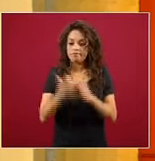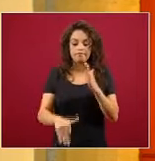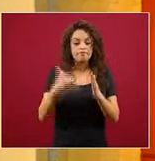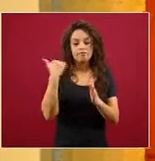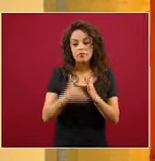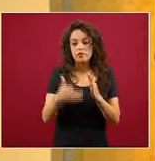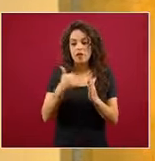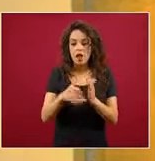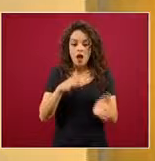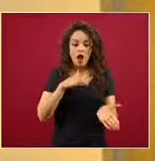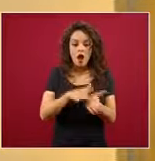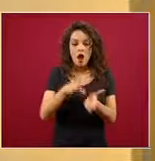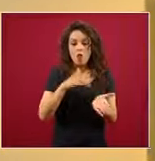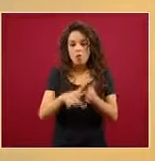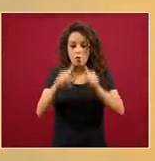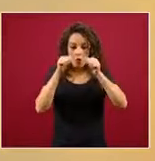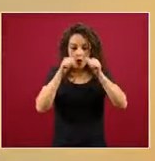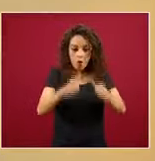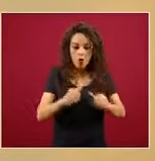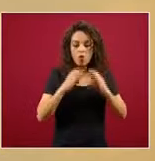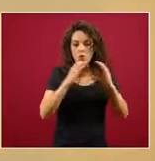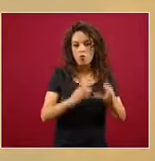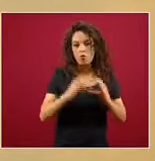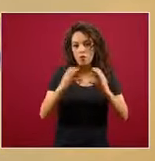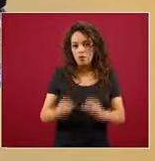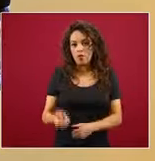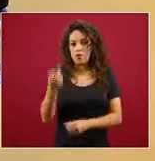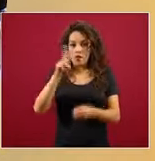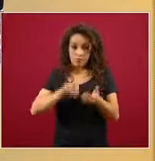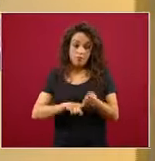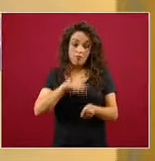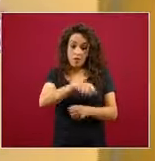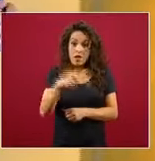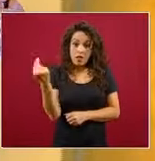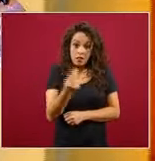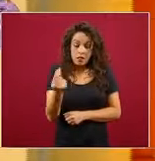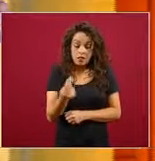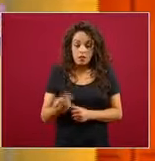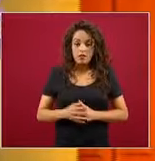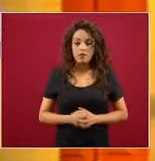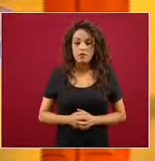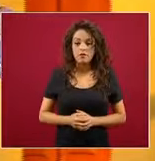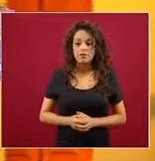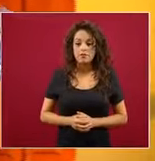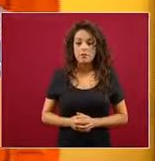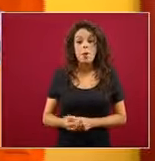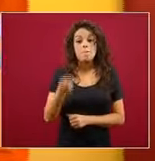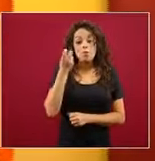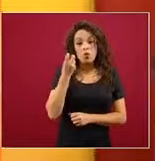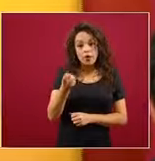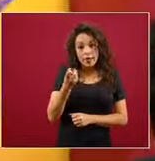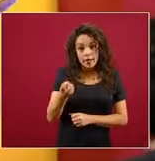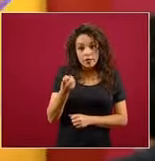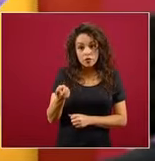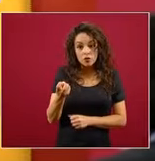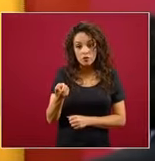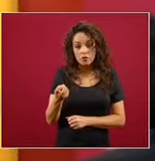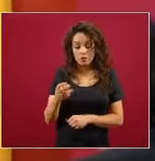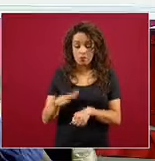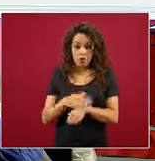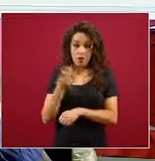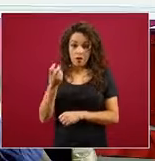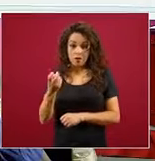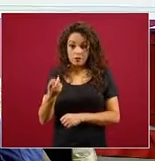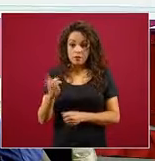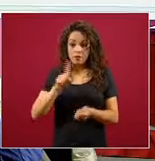apoyo que sería necesario. Dada esta circunstancia y dado que las familias tienen